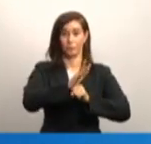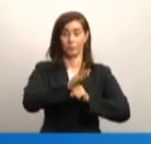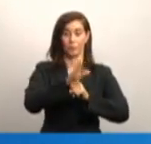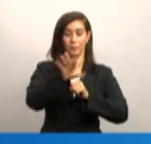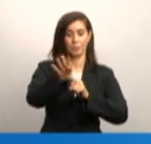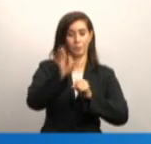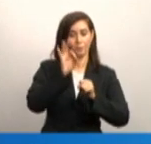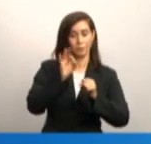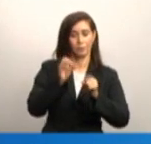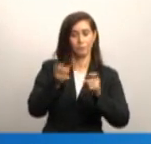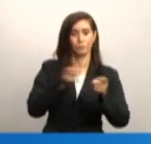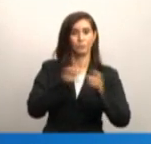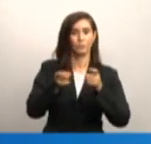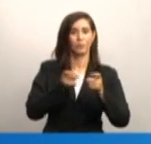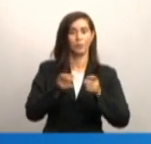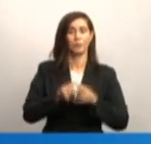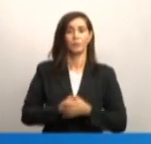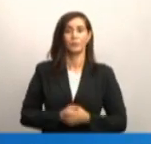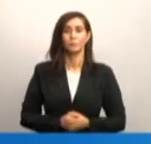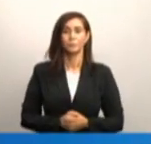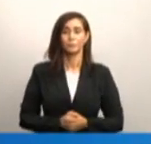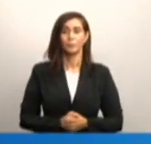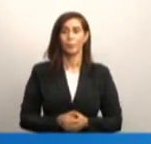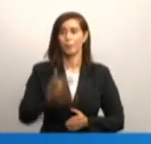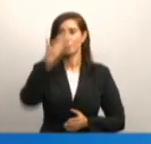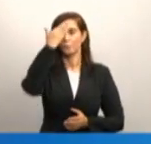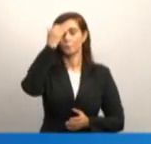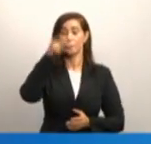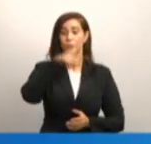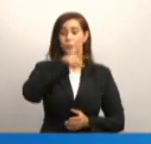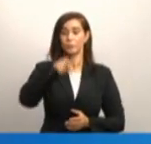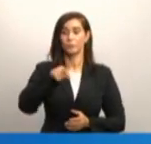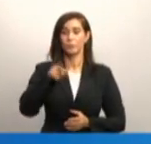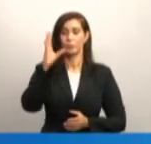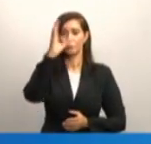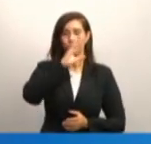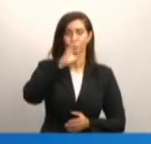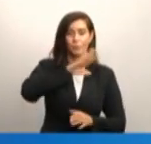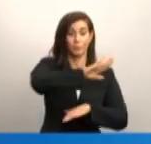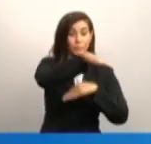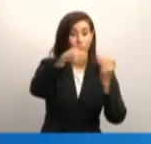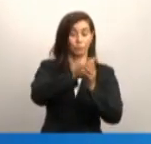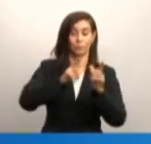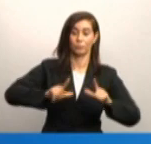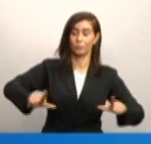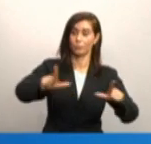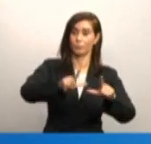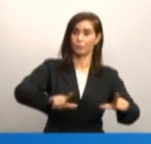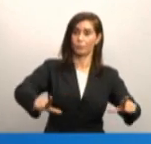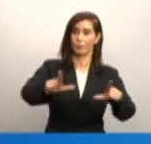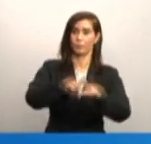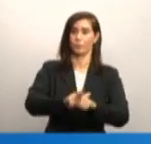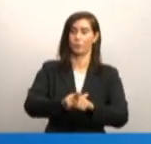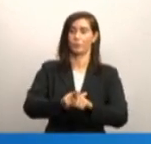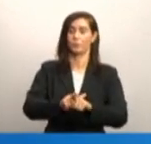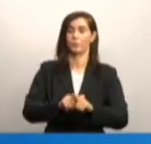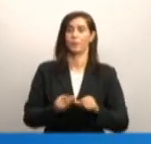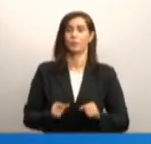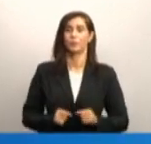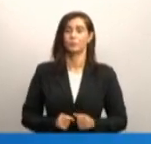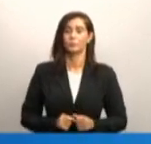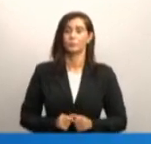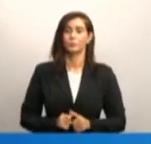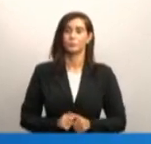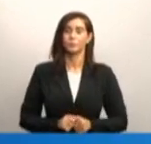el control, ¿qué han pedido que se haga esa búsqueda masiva? Y reitero la palabra, masiva de